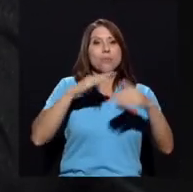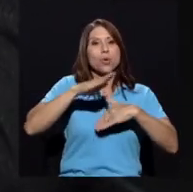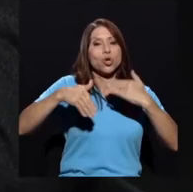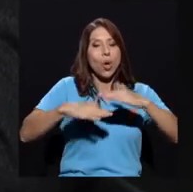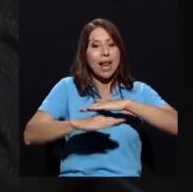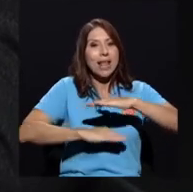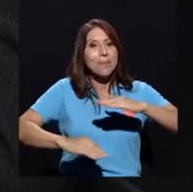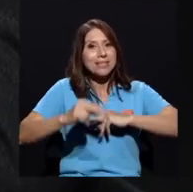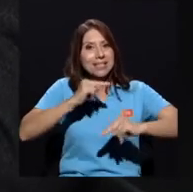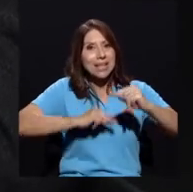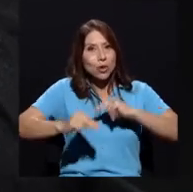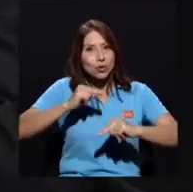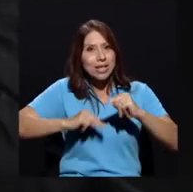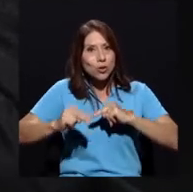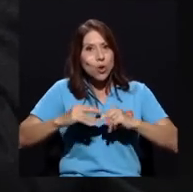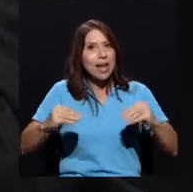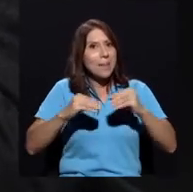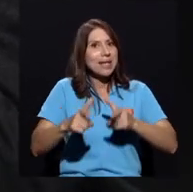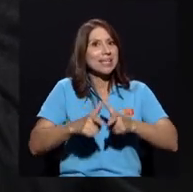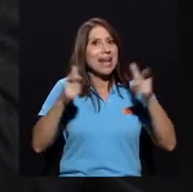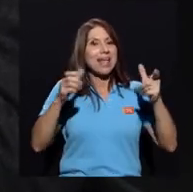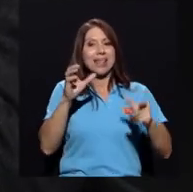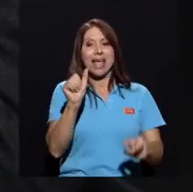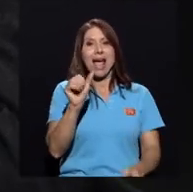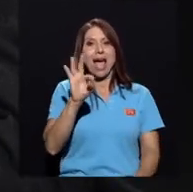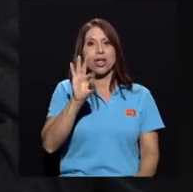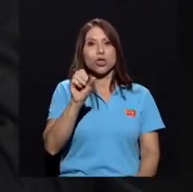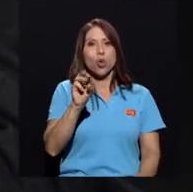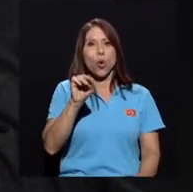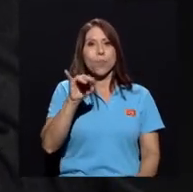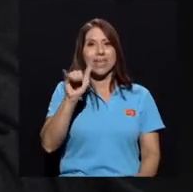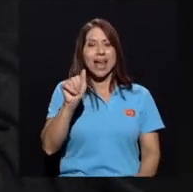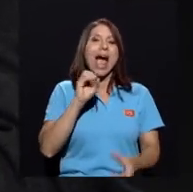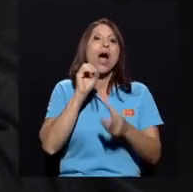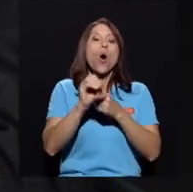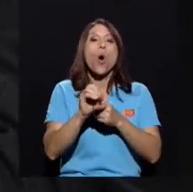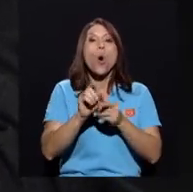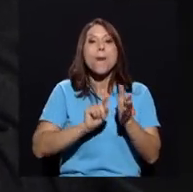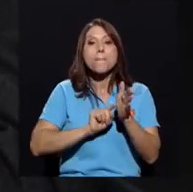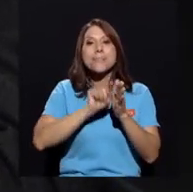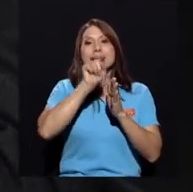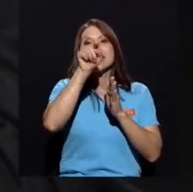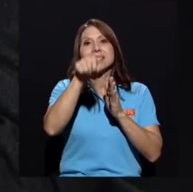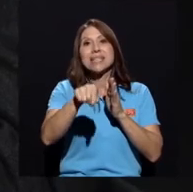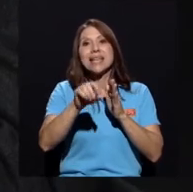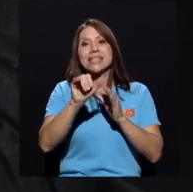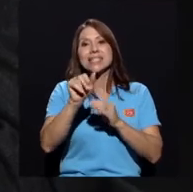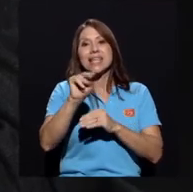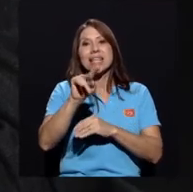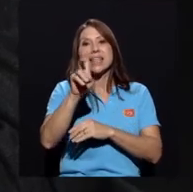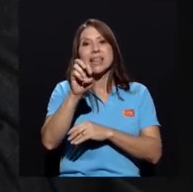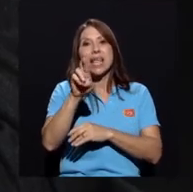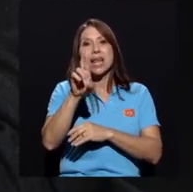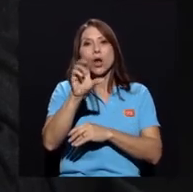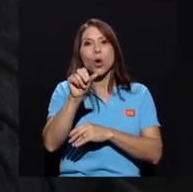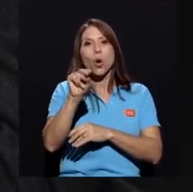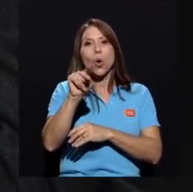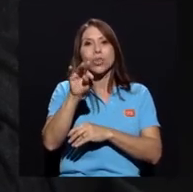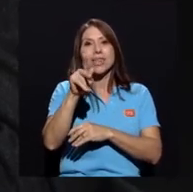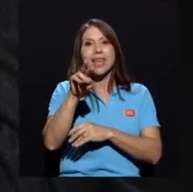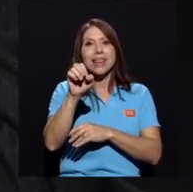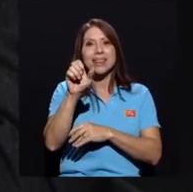por supuesto, la atómica, obviamente, y la de los misiles intercontinentales, porque les recuerdo que no solo es el arma atómica, que usted puede usar con un misil de